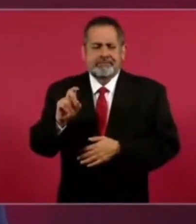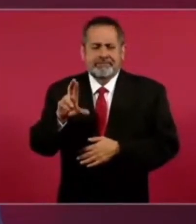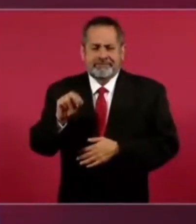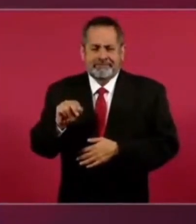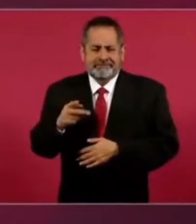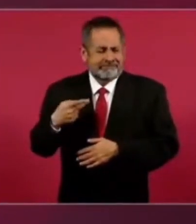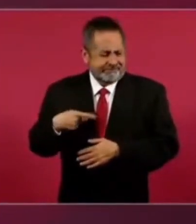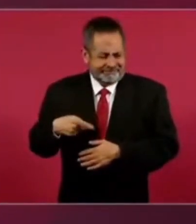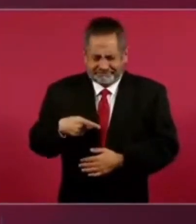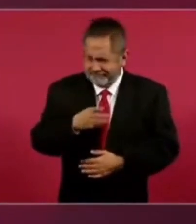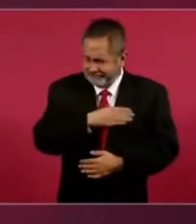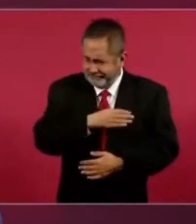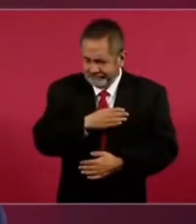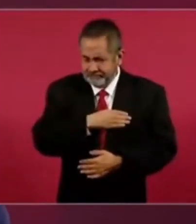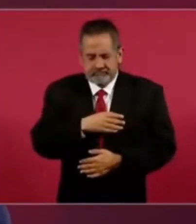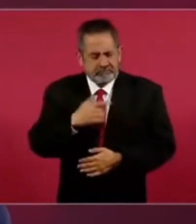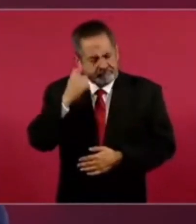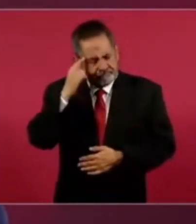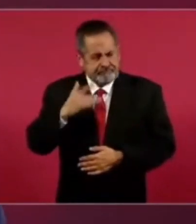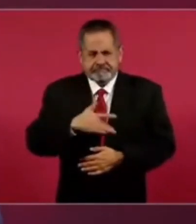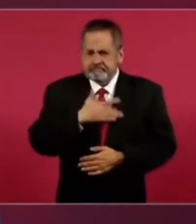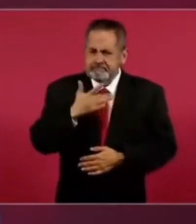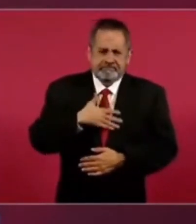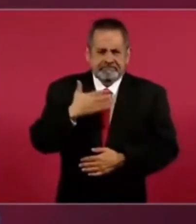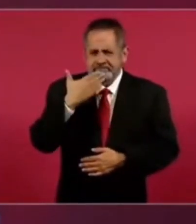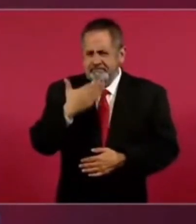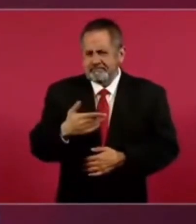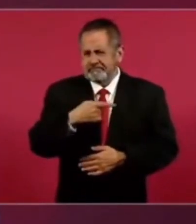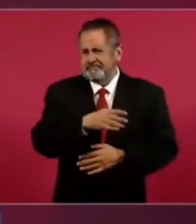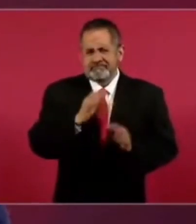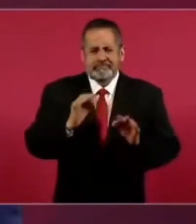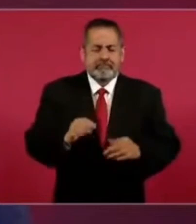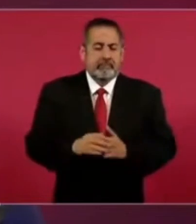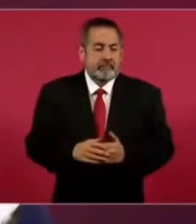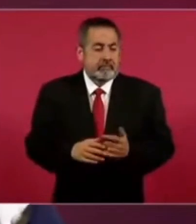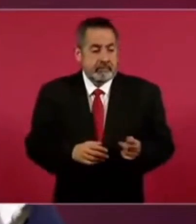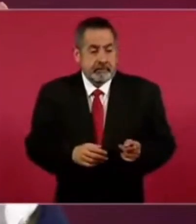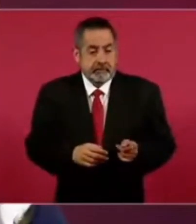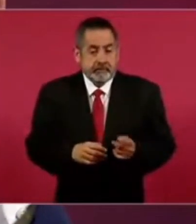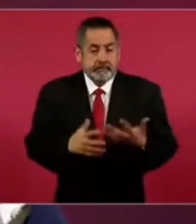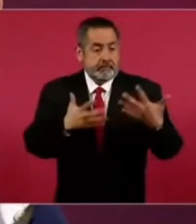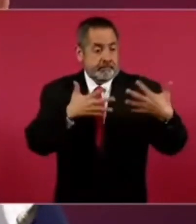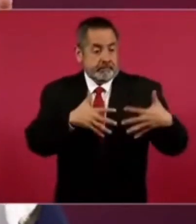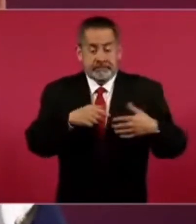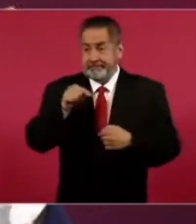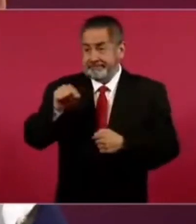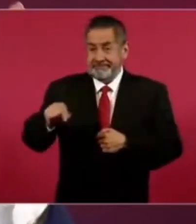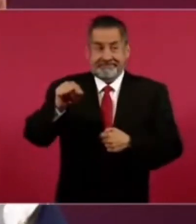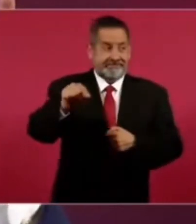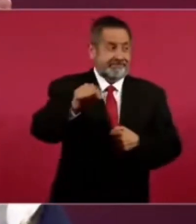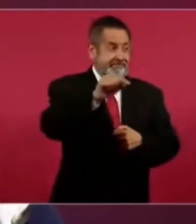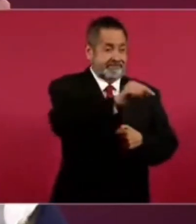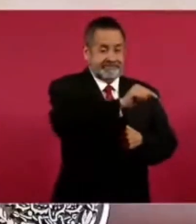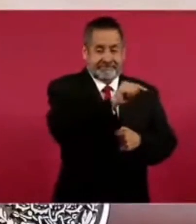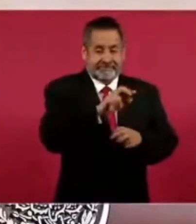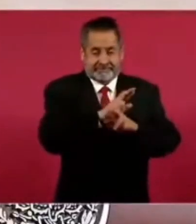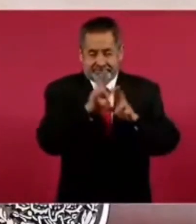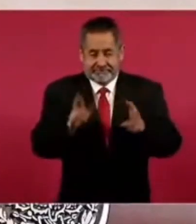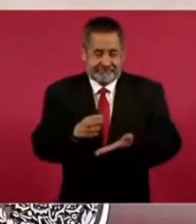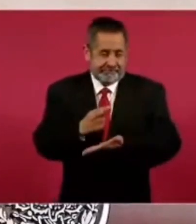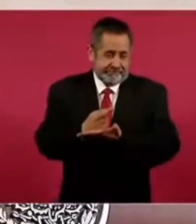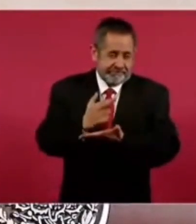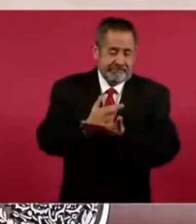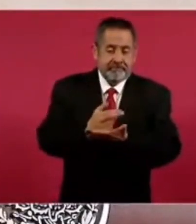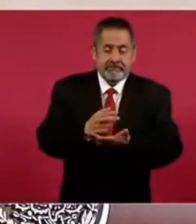una gente con muy buenos sentimientos, porque esos centros de rehabilitación para niñas, niños